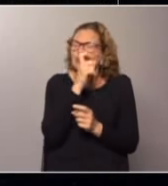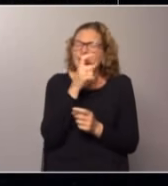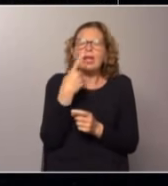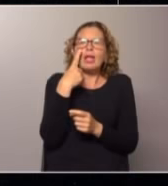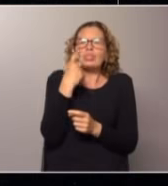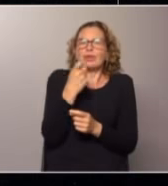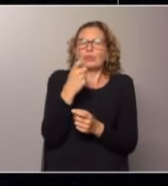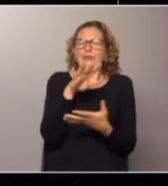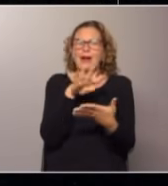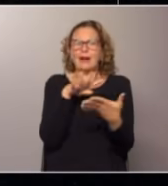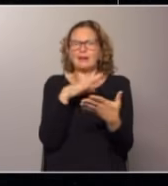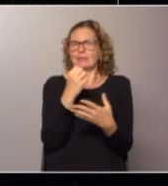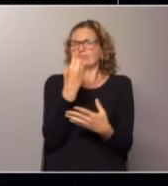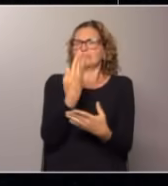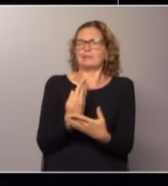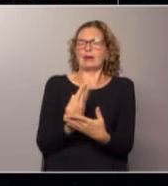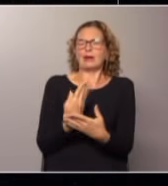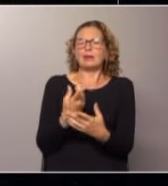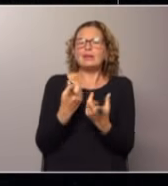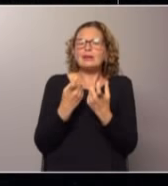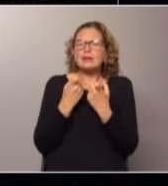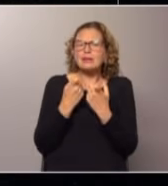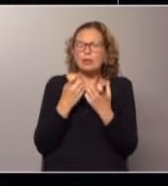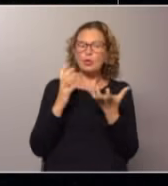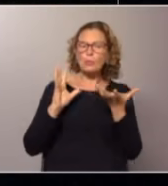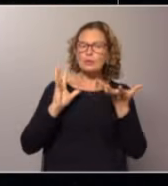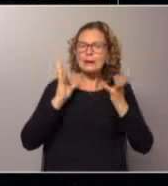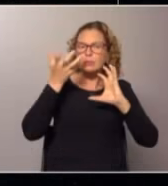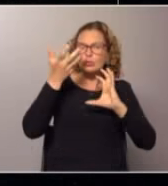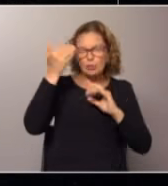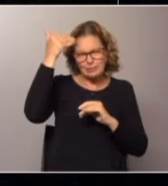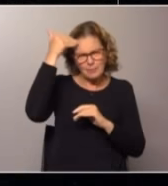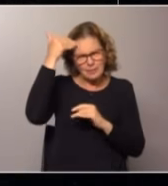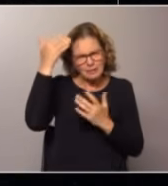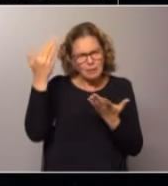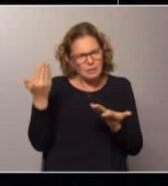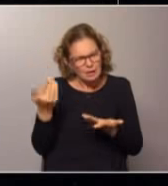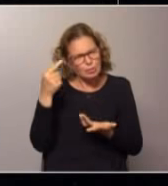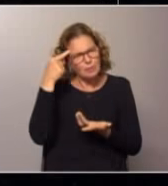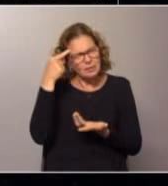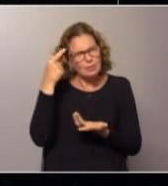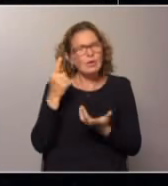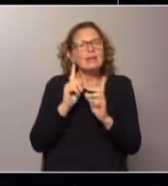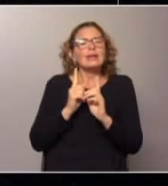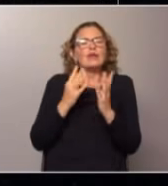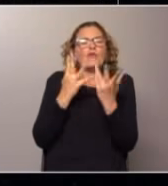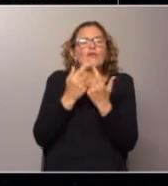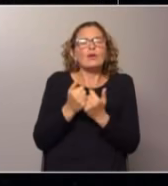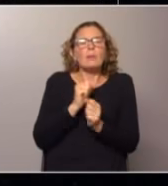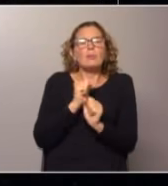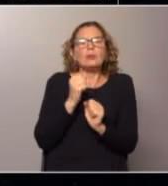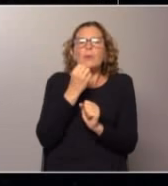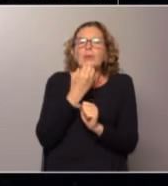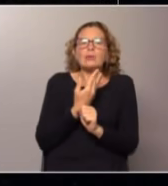esta esta realidad que se está precisando una revolución del pensamiento por qué y de qué manera nosotros podíamos mejorar